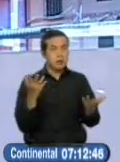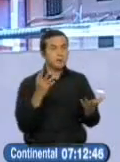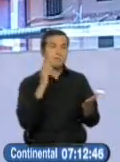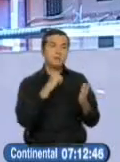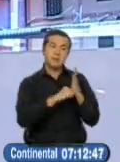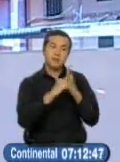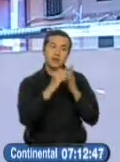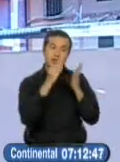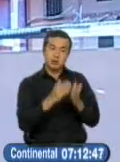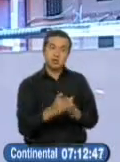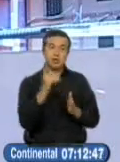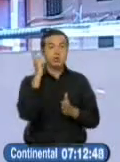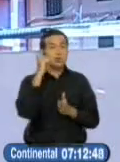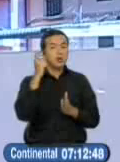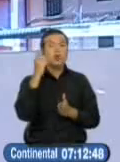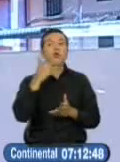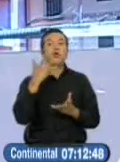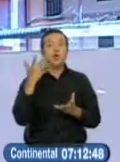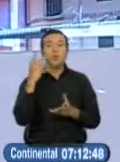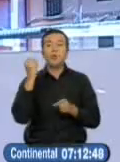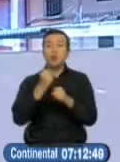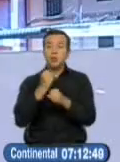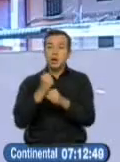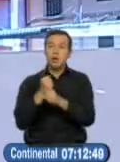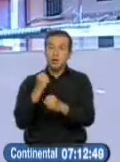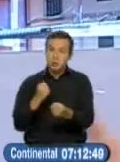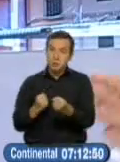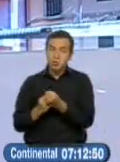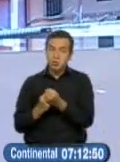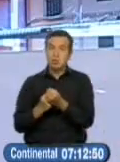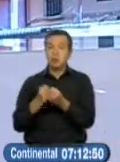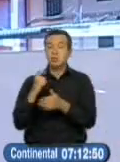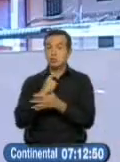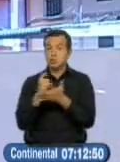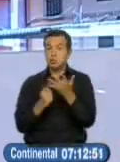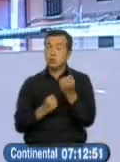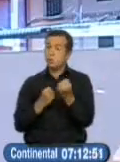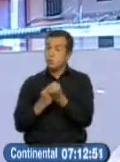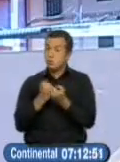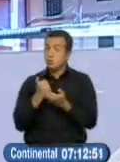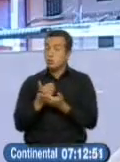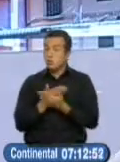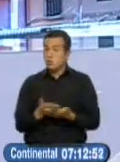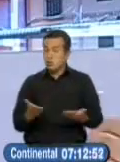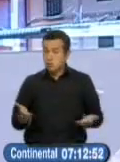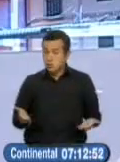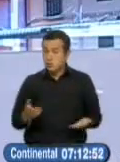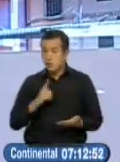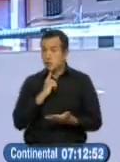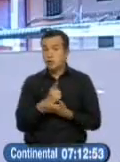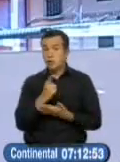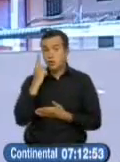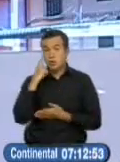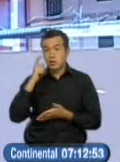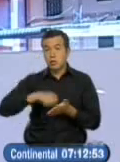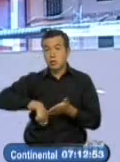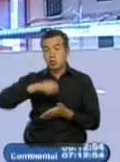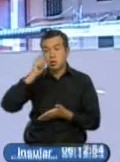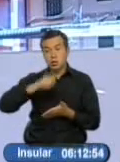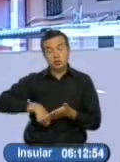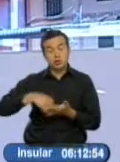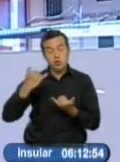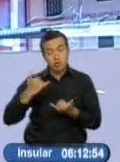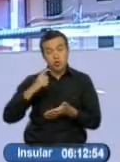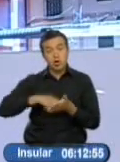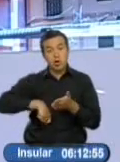ministro, tenemos que buscar la manera de formalizar el empleo. Para eso tenemos que facilitar las modalidades de contratación que actualmente